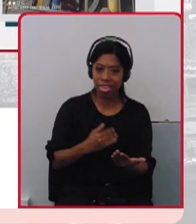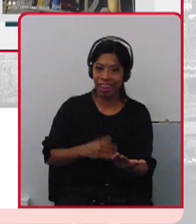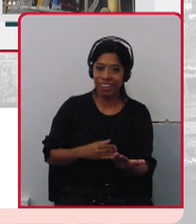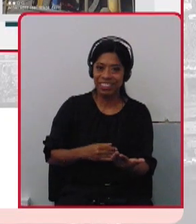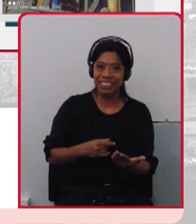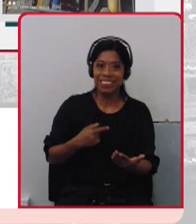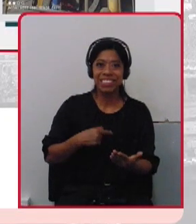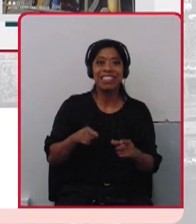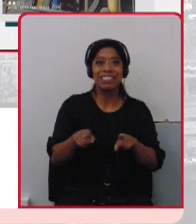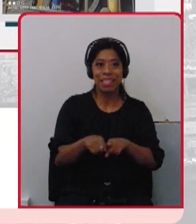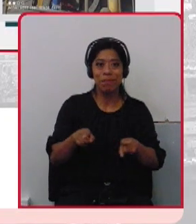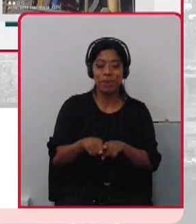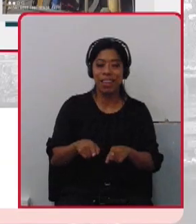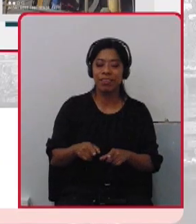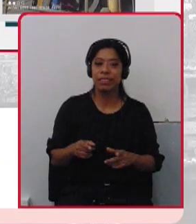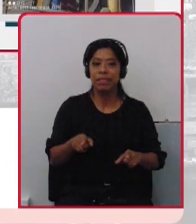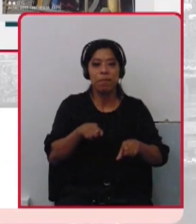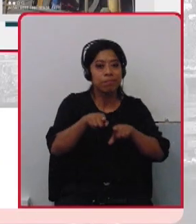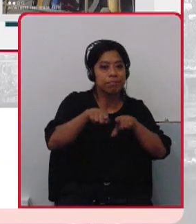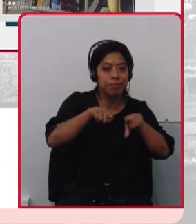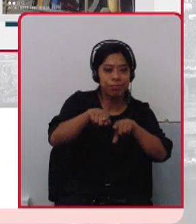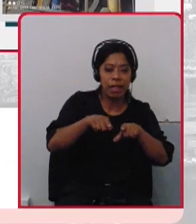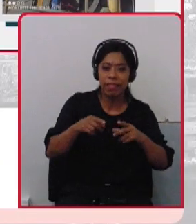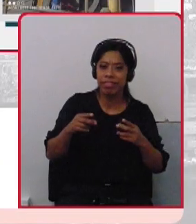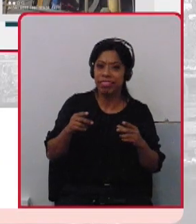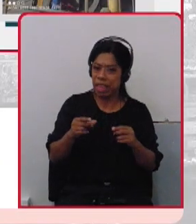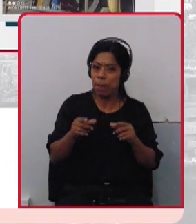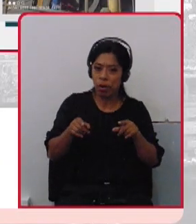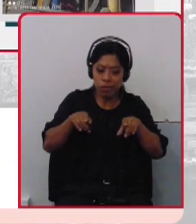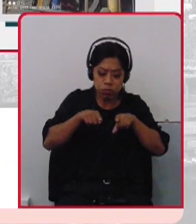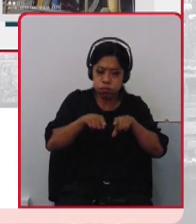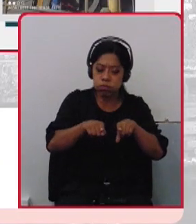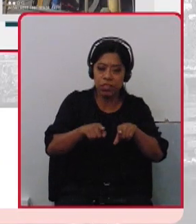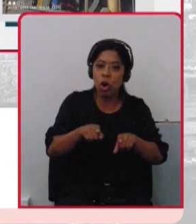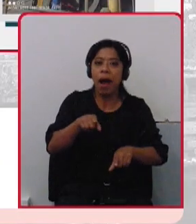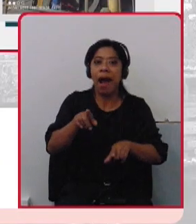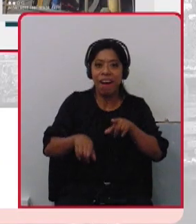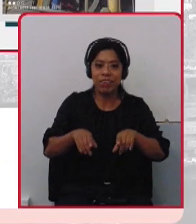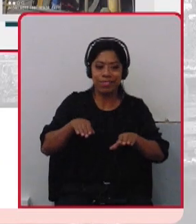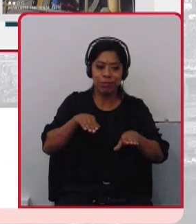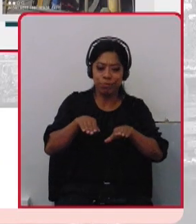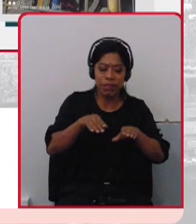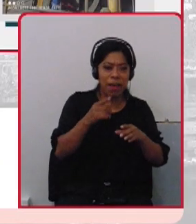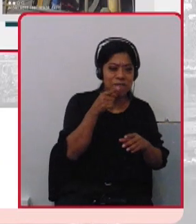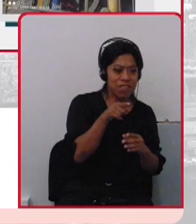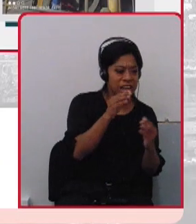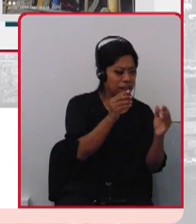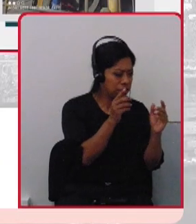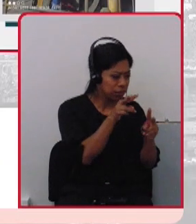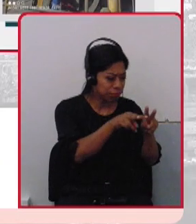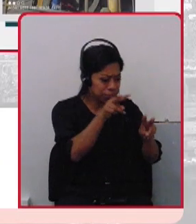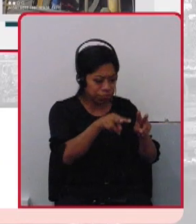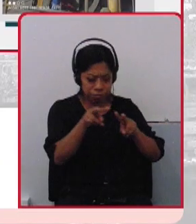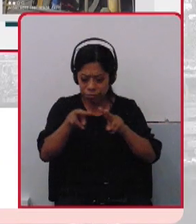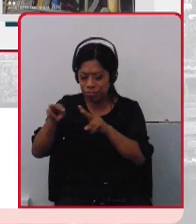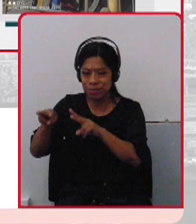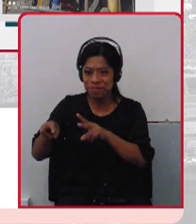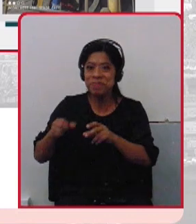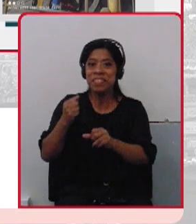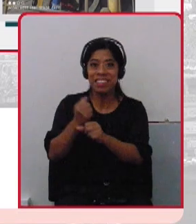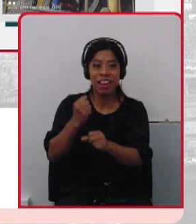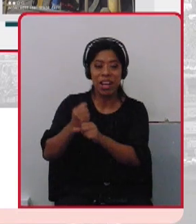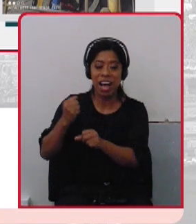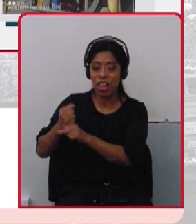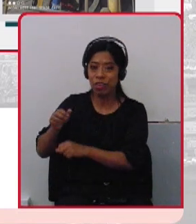frentes en paralelo, quizás no todas al mismo tiempo, pero gran parte al mismo tiempo que tenemos que estar revisando y con el personal que está